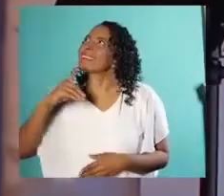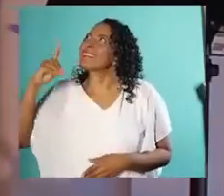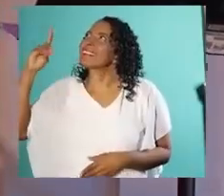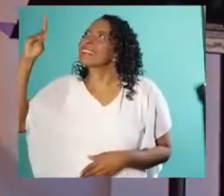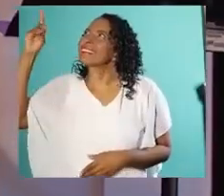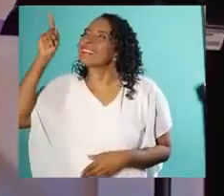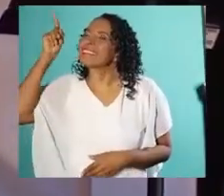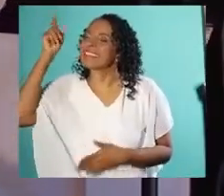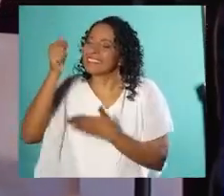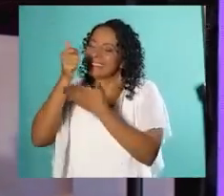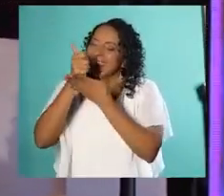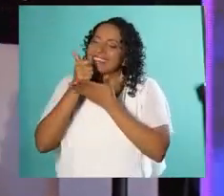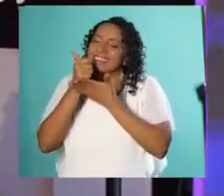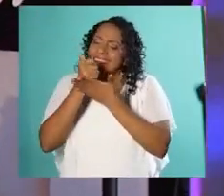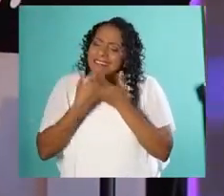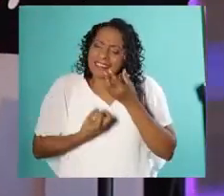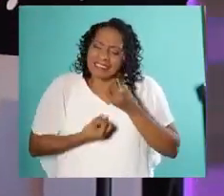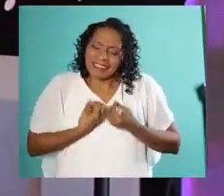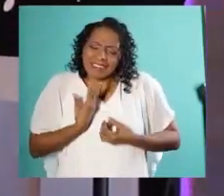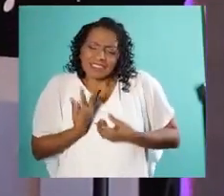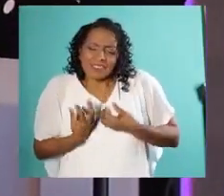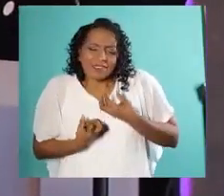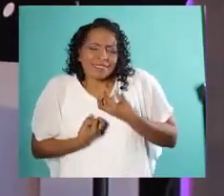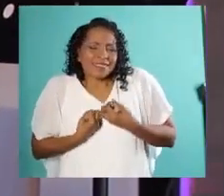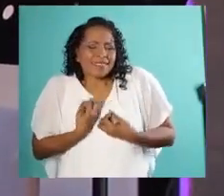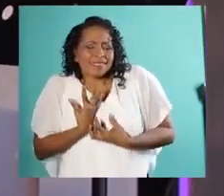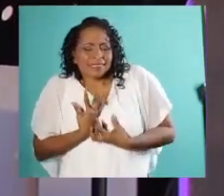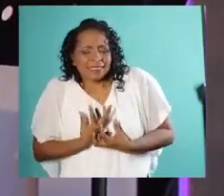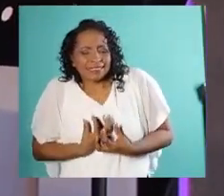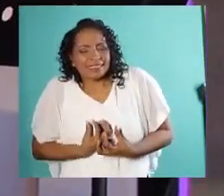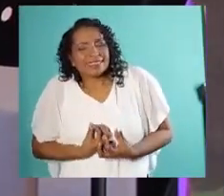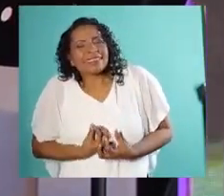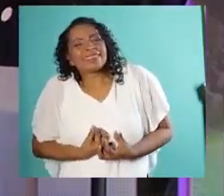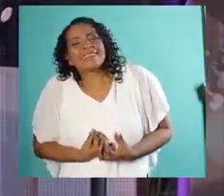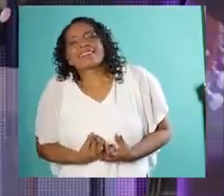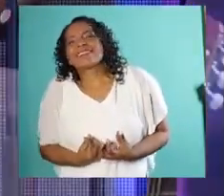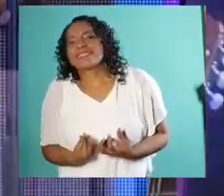sed, aunque el fuego me quiera vencer.